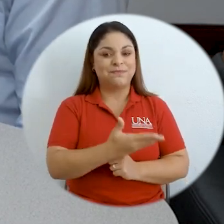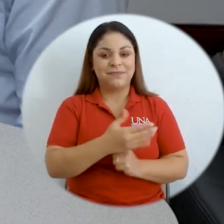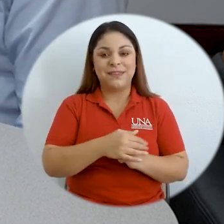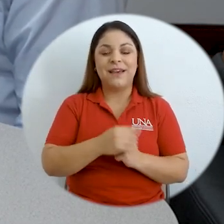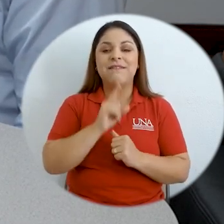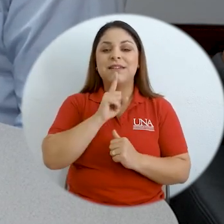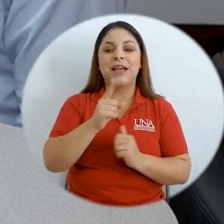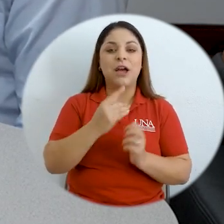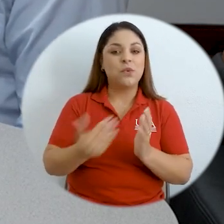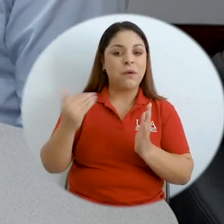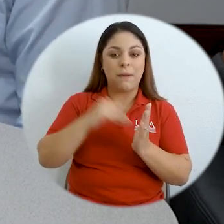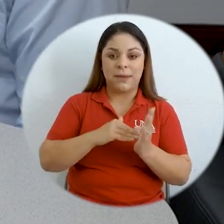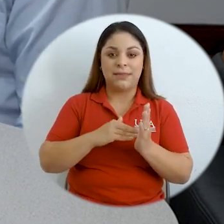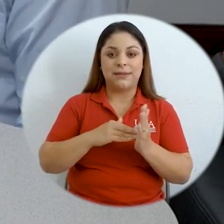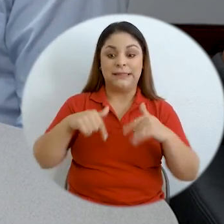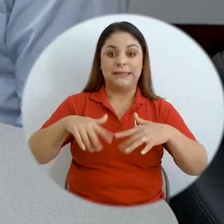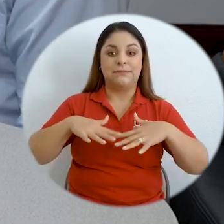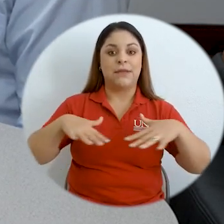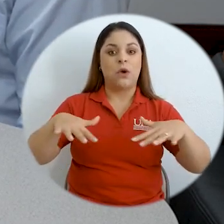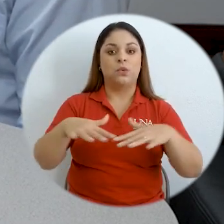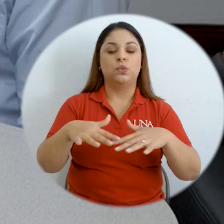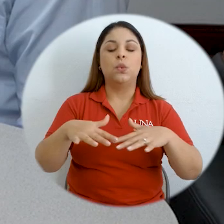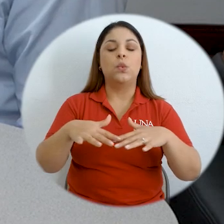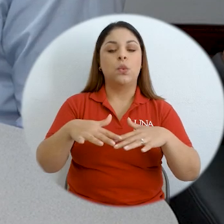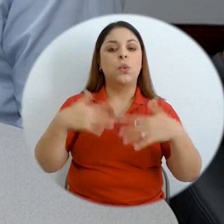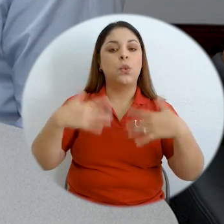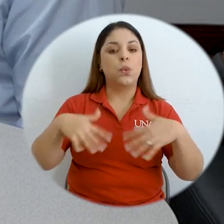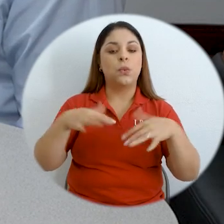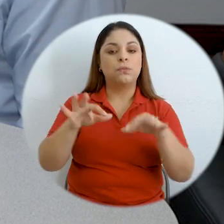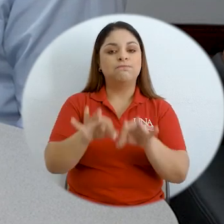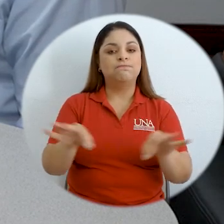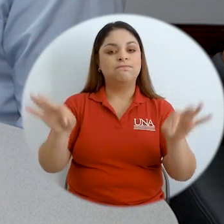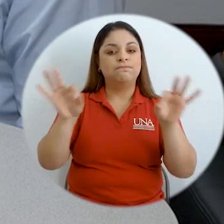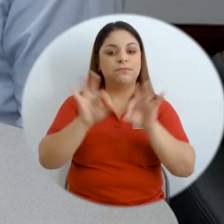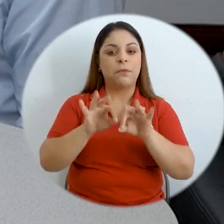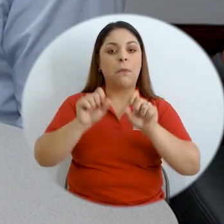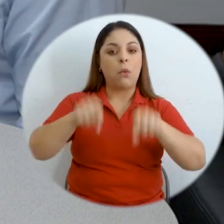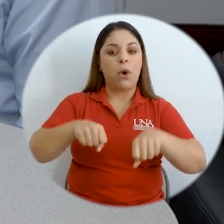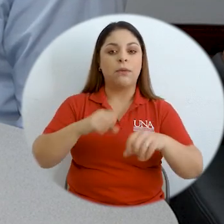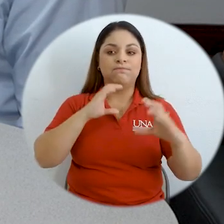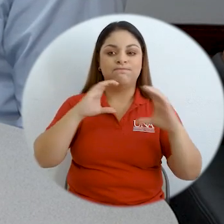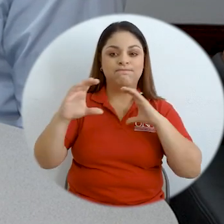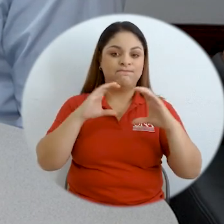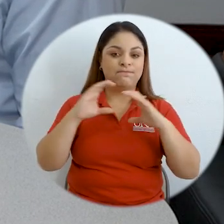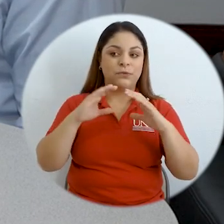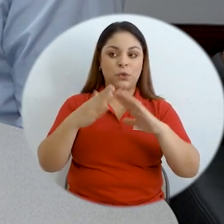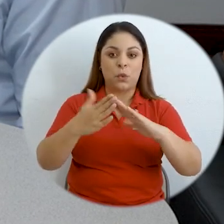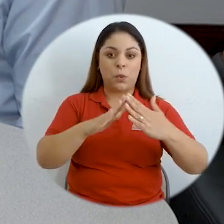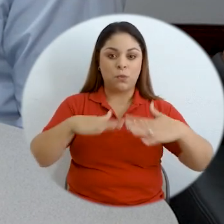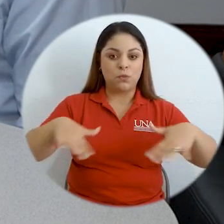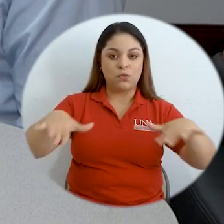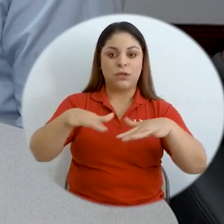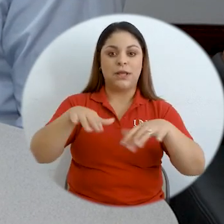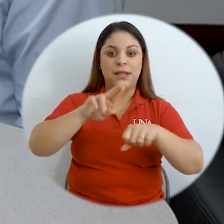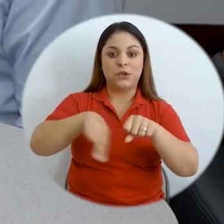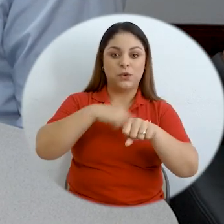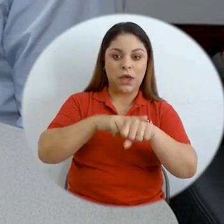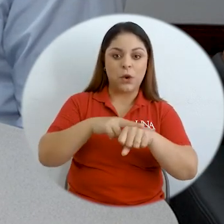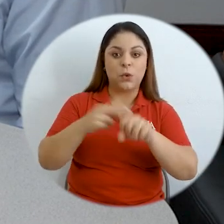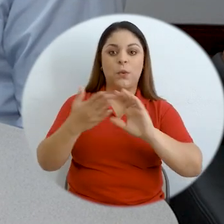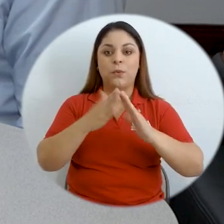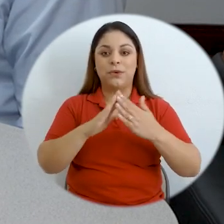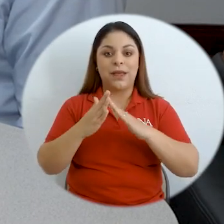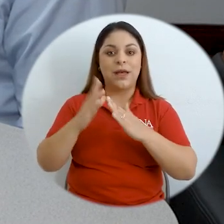un espacio pues muy provocador, un espacio que nos permite comunicarnos con la comunidad nacional,